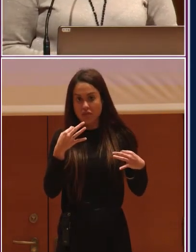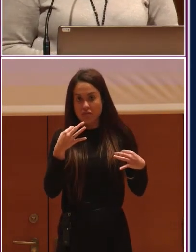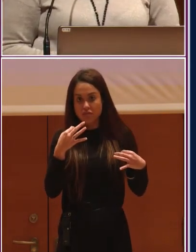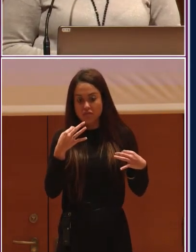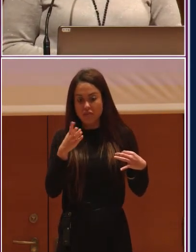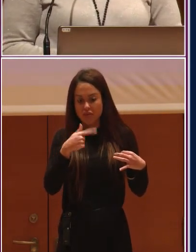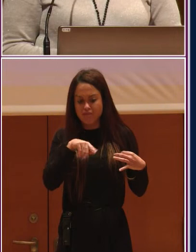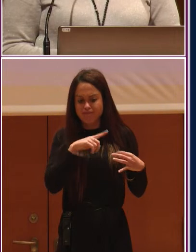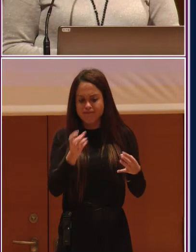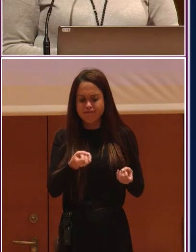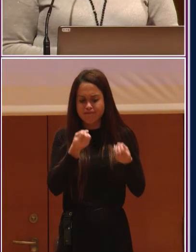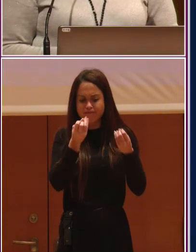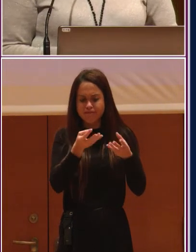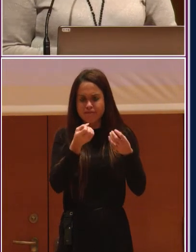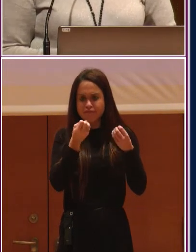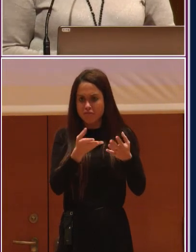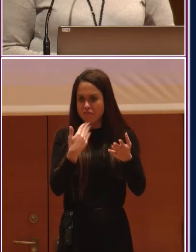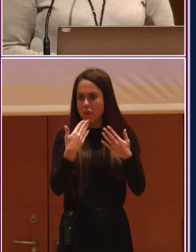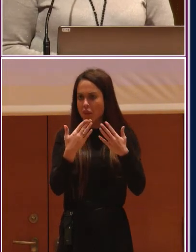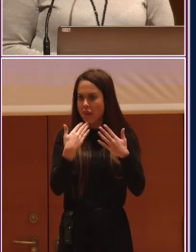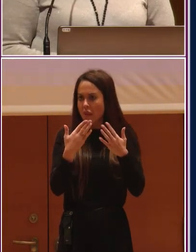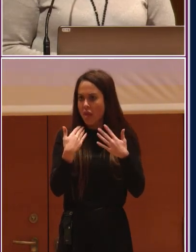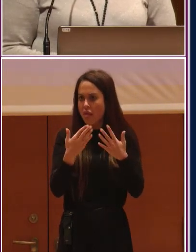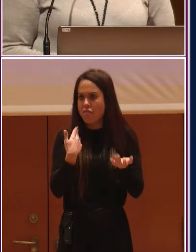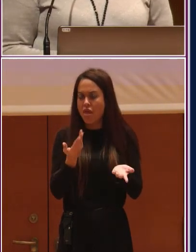mayores de 65 años